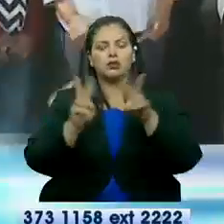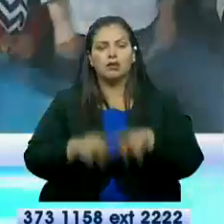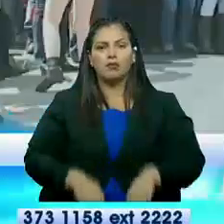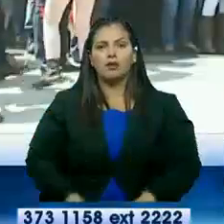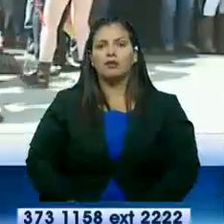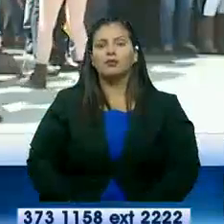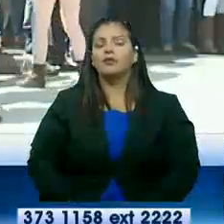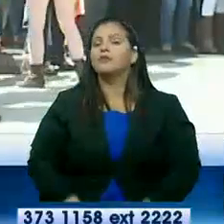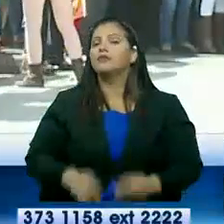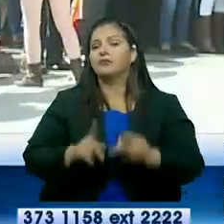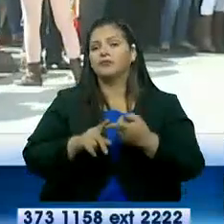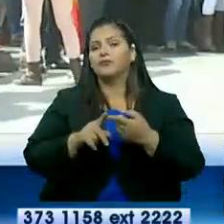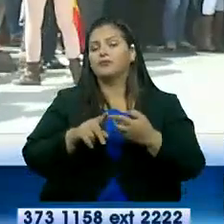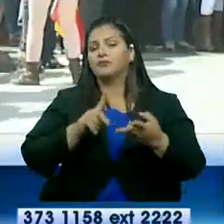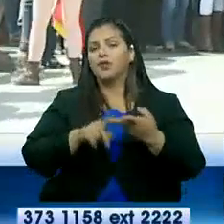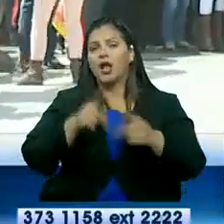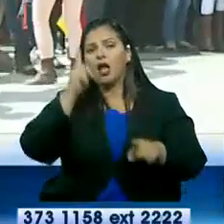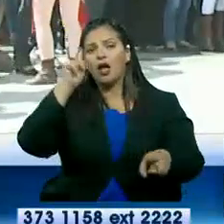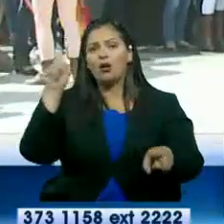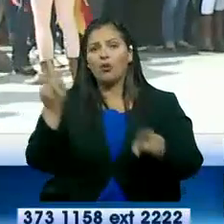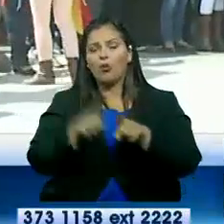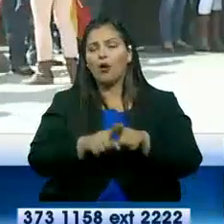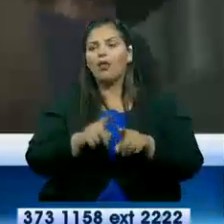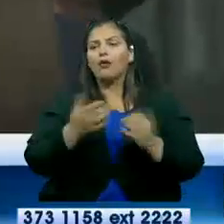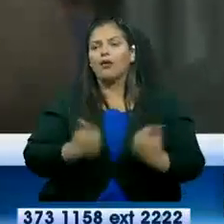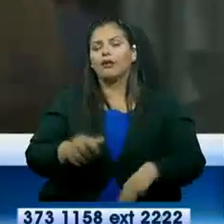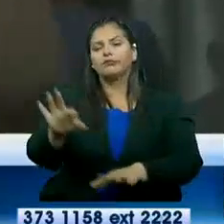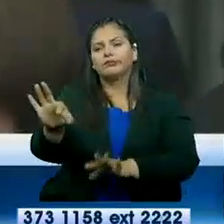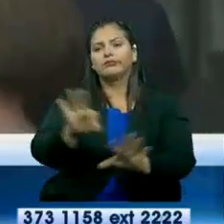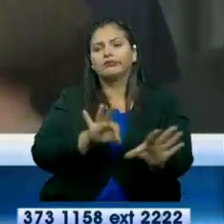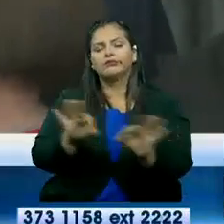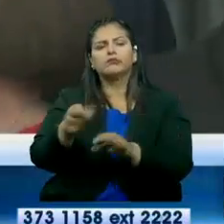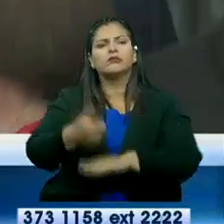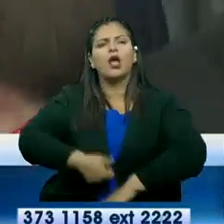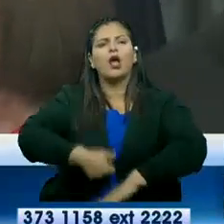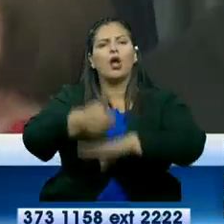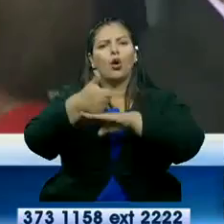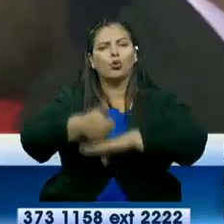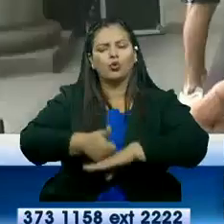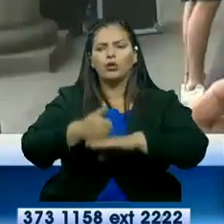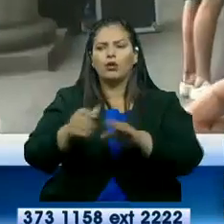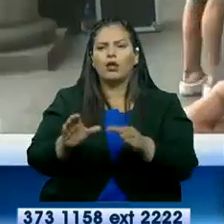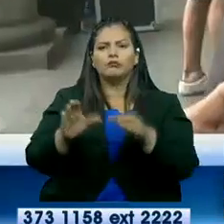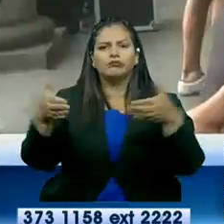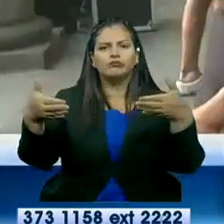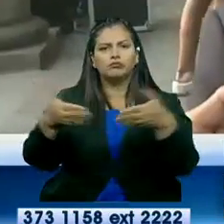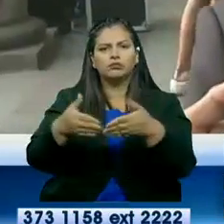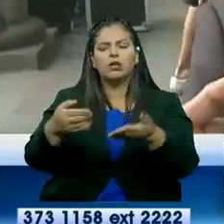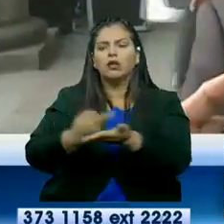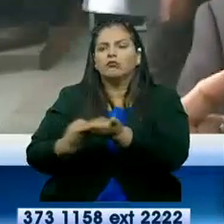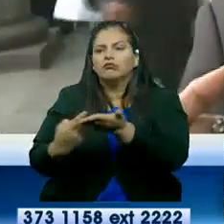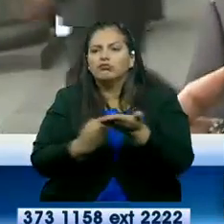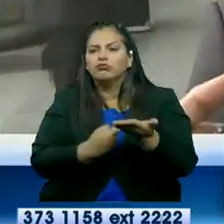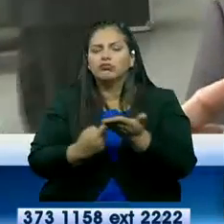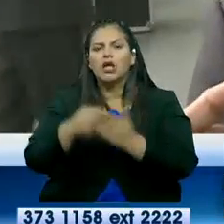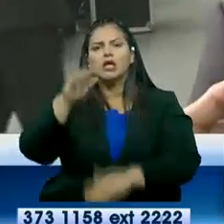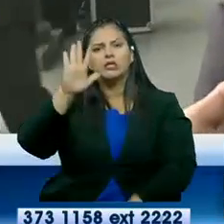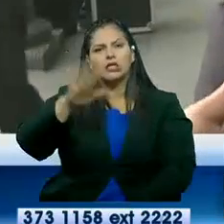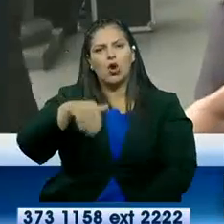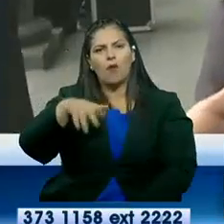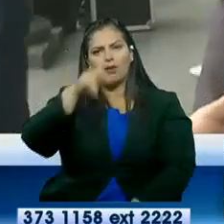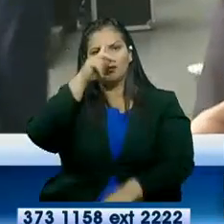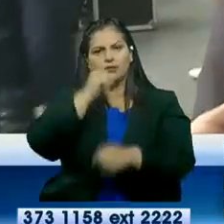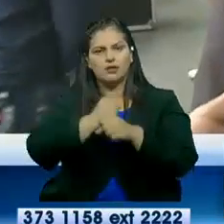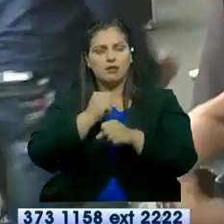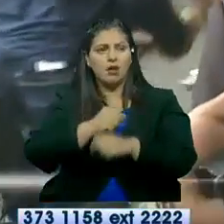trabajo integradas por autoridades locales para mejorar las competencias de cada territorio. Para ver qué competencias y cuánto de presupuesto tienen los